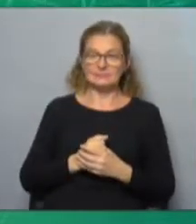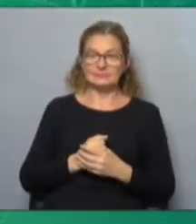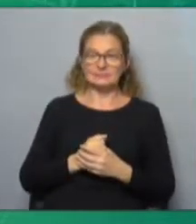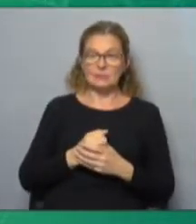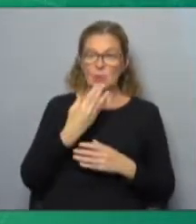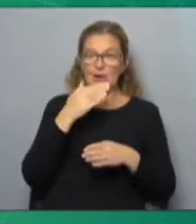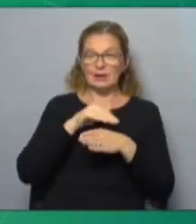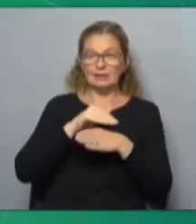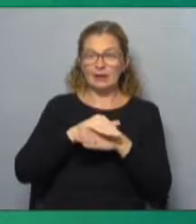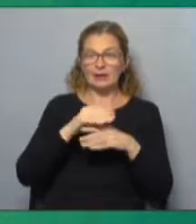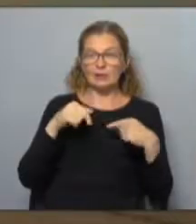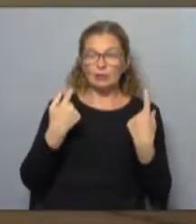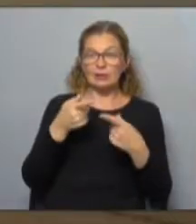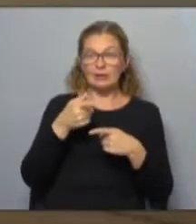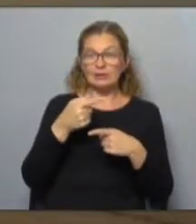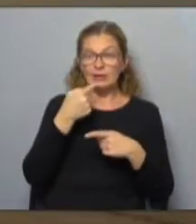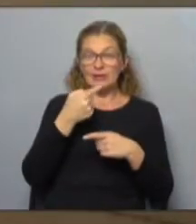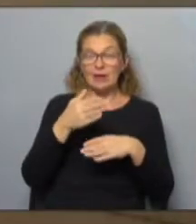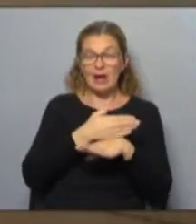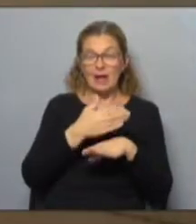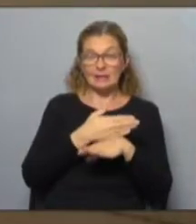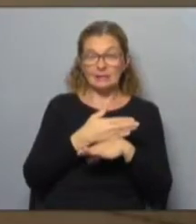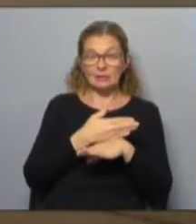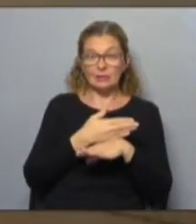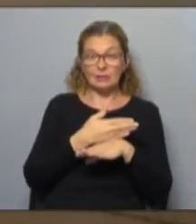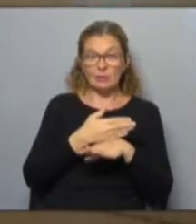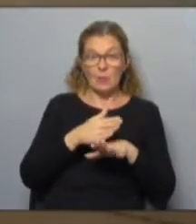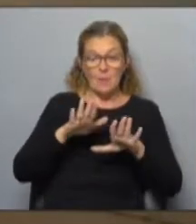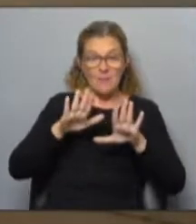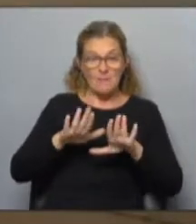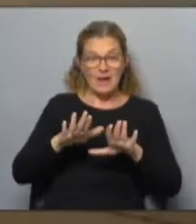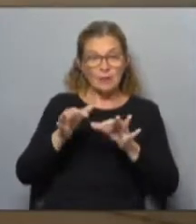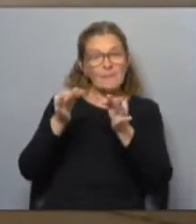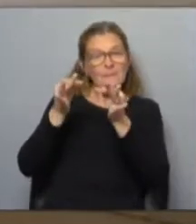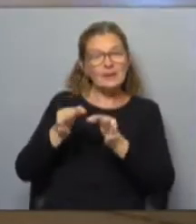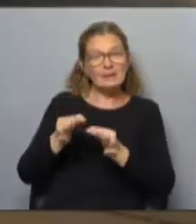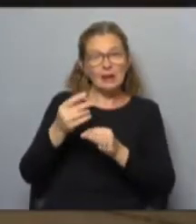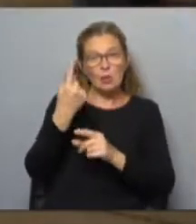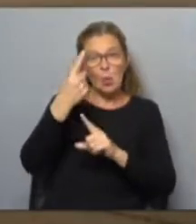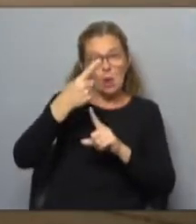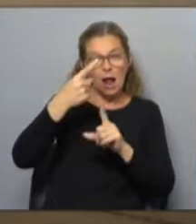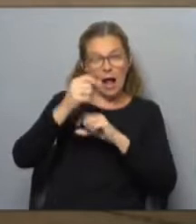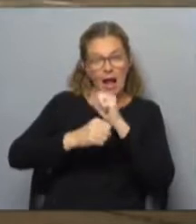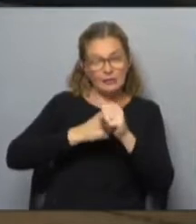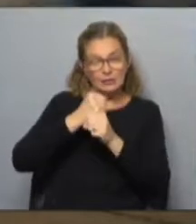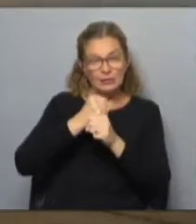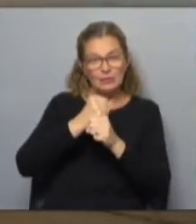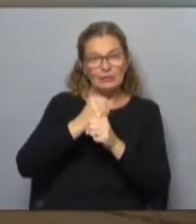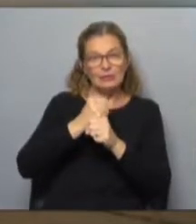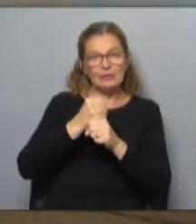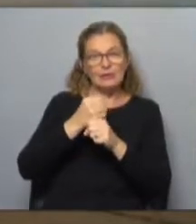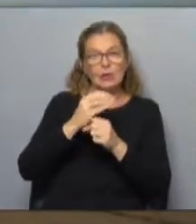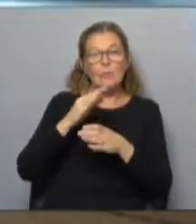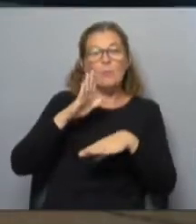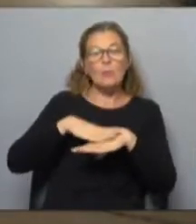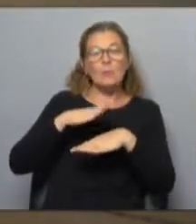¿Qué tal? Muy buenas tardes. Y parte de lo que ustedes adelantaban al comienzo, un seguro de paro especial durante un año y la creación, el